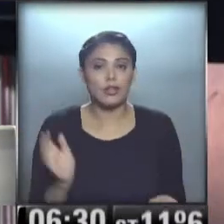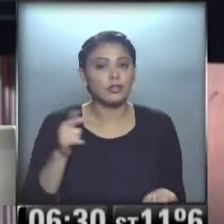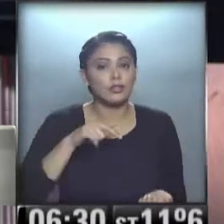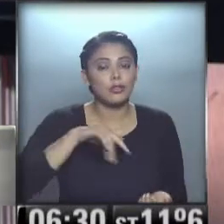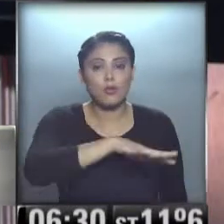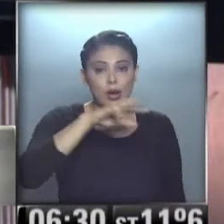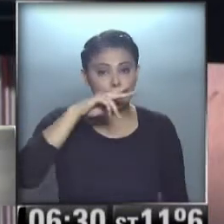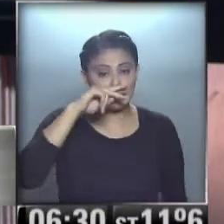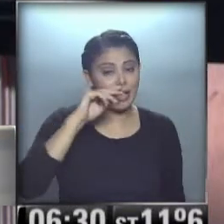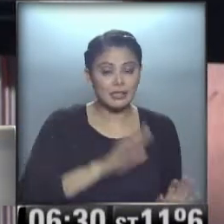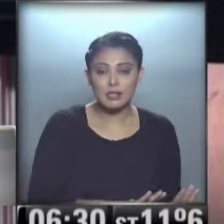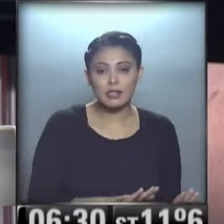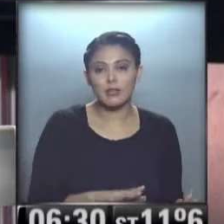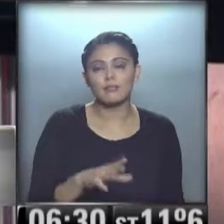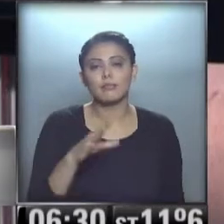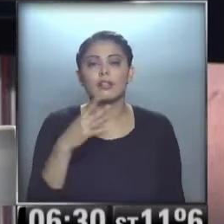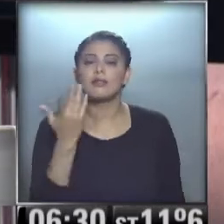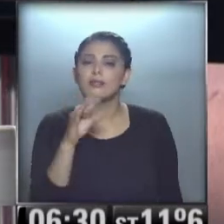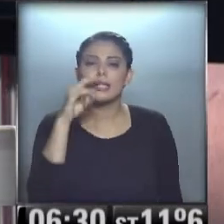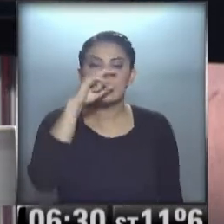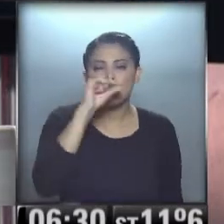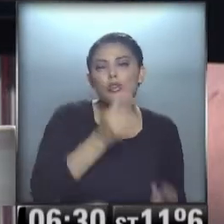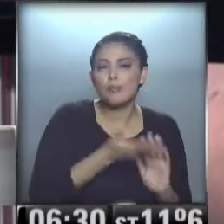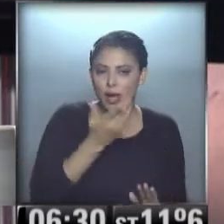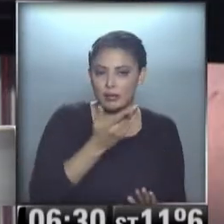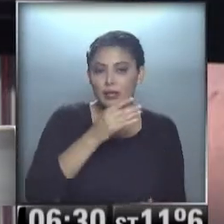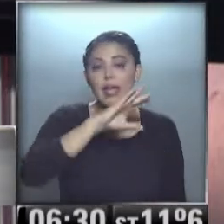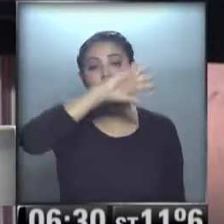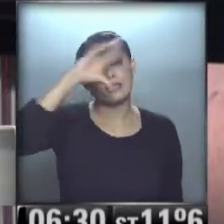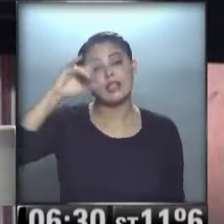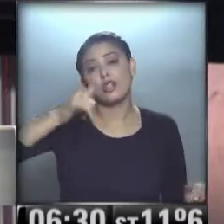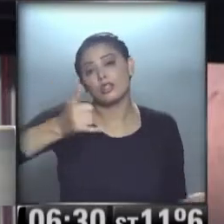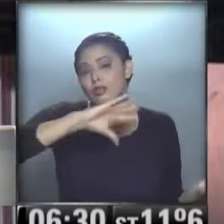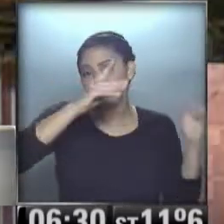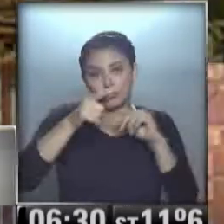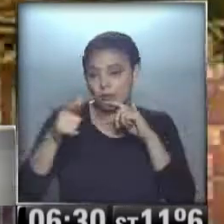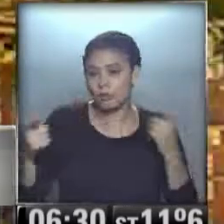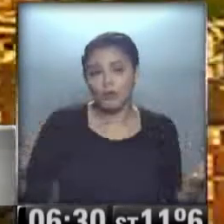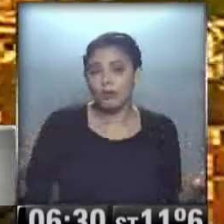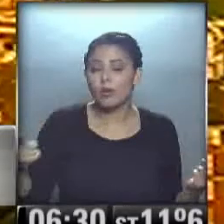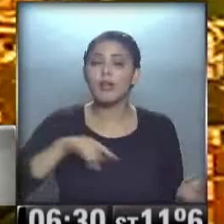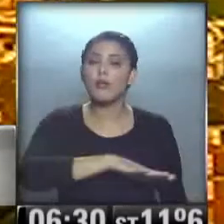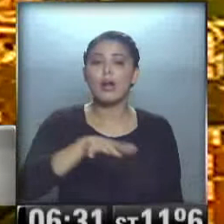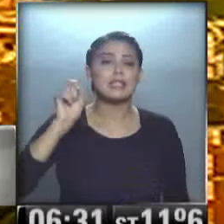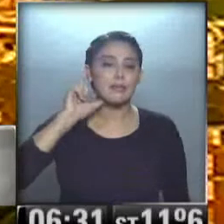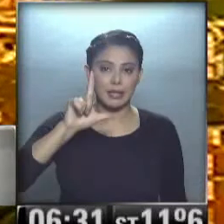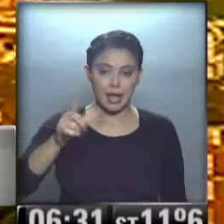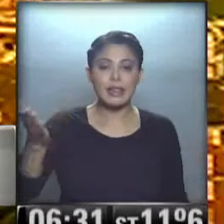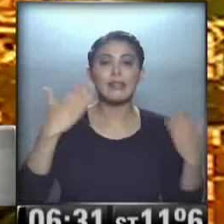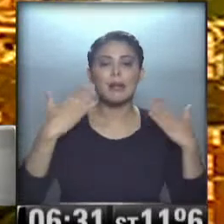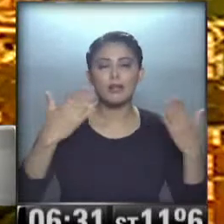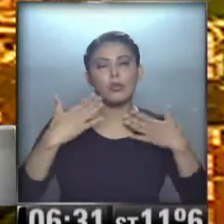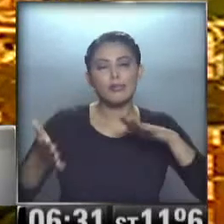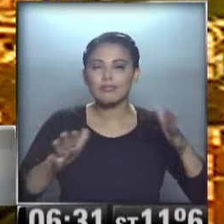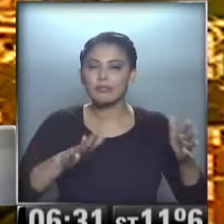de La Plata. Apenas superando los 7 grados, el cielo sí, está totalmente despejado. San Miguel, la temperatura del orden de